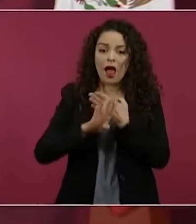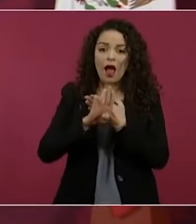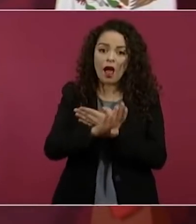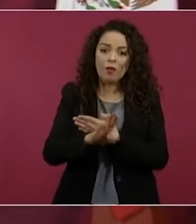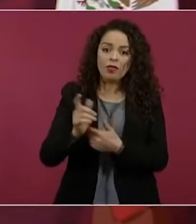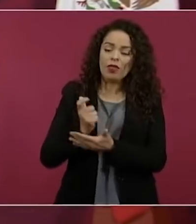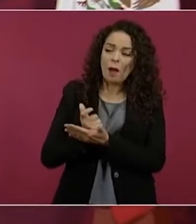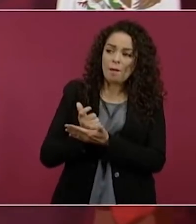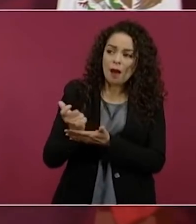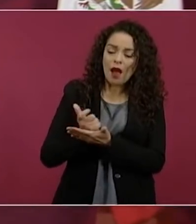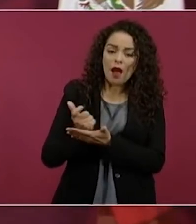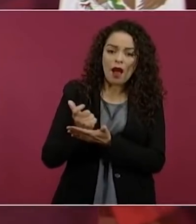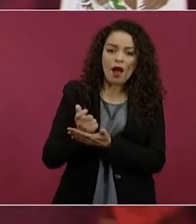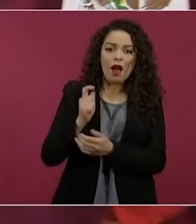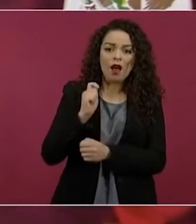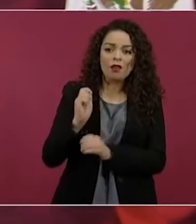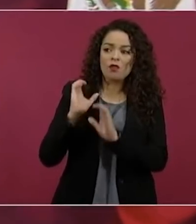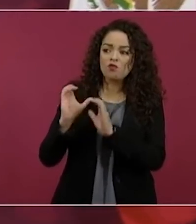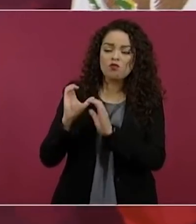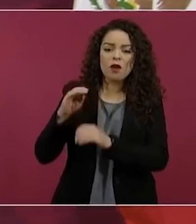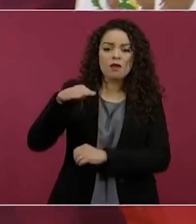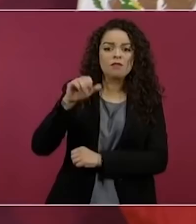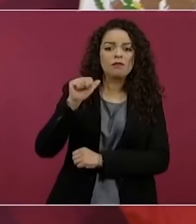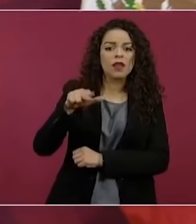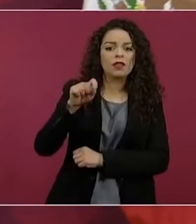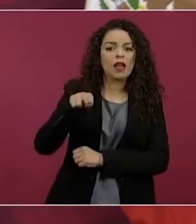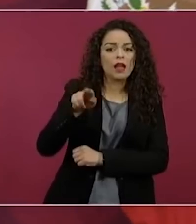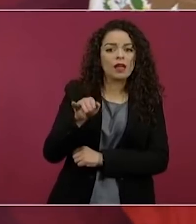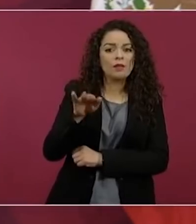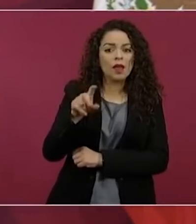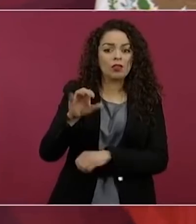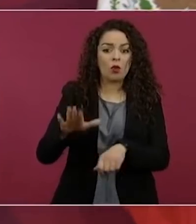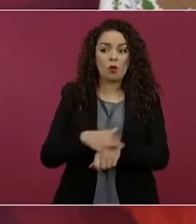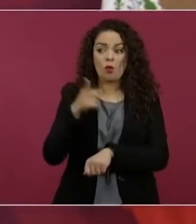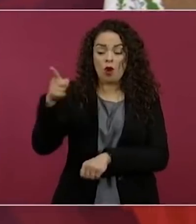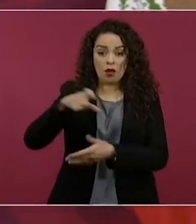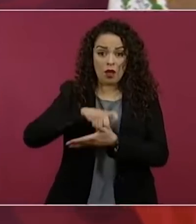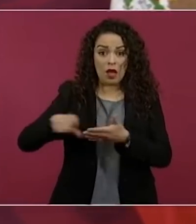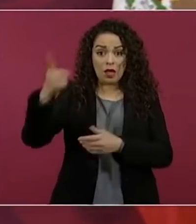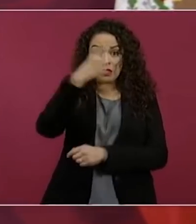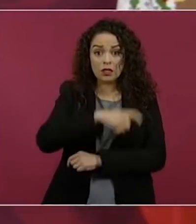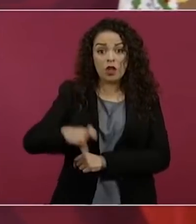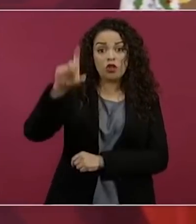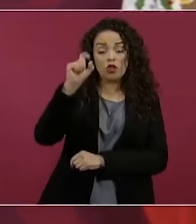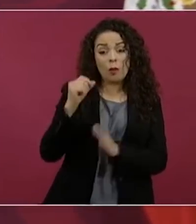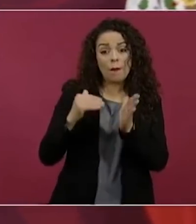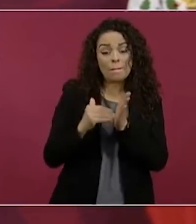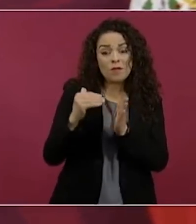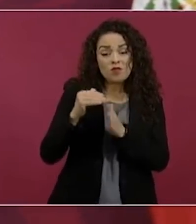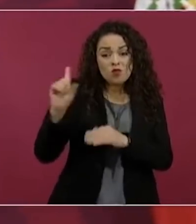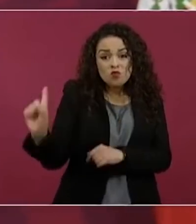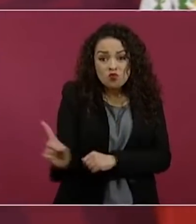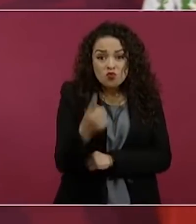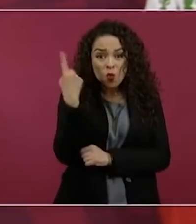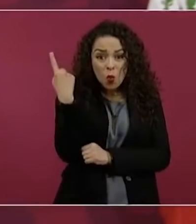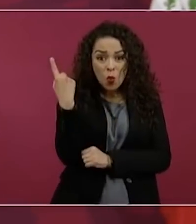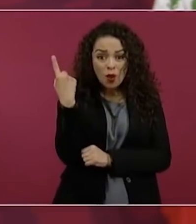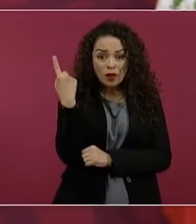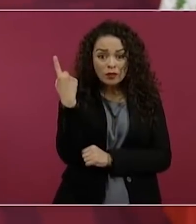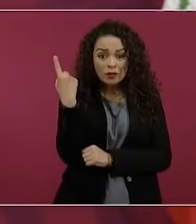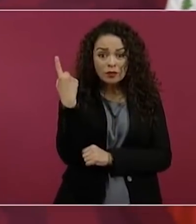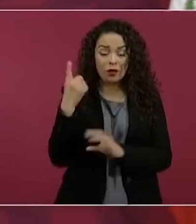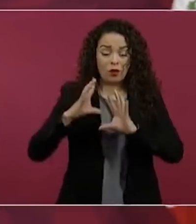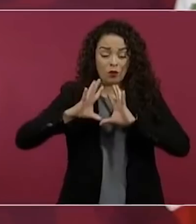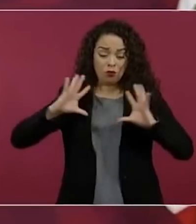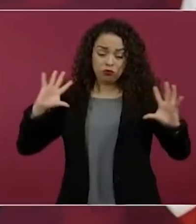porque costó 120 millones de dólares y ahora, sumando